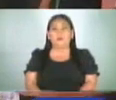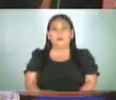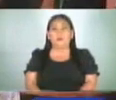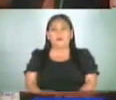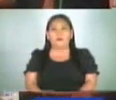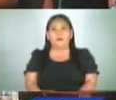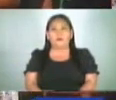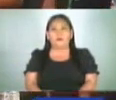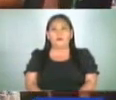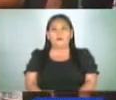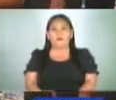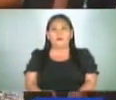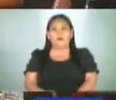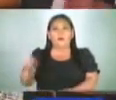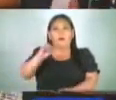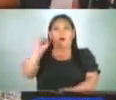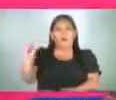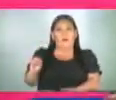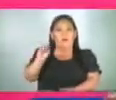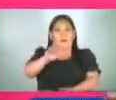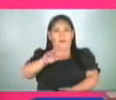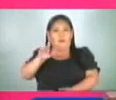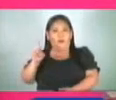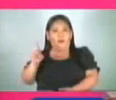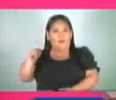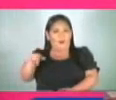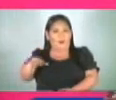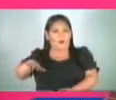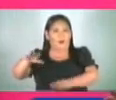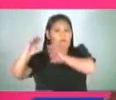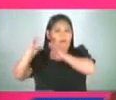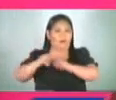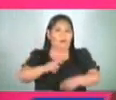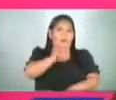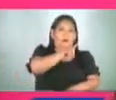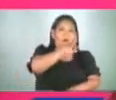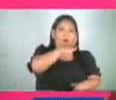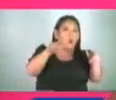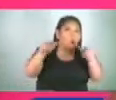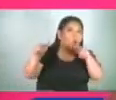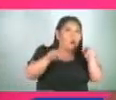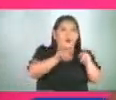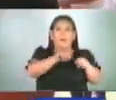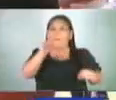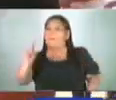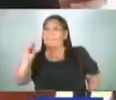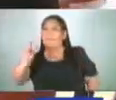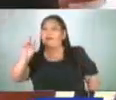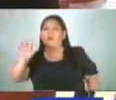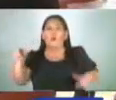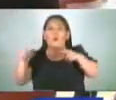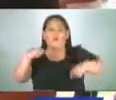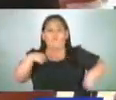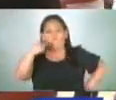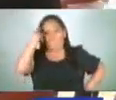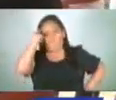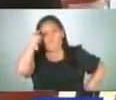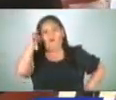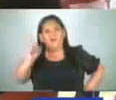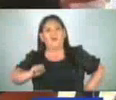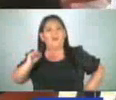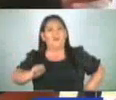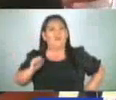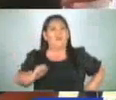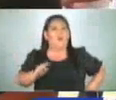El 31% de los jóvenes sonsonatecos entre 15 y 25 años han pensado irse del país en los próximos